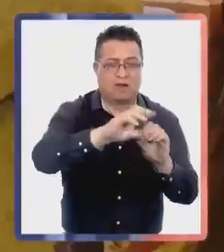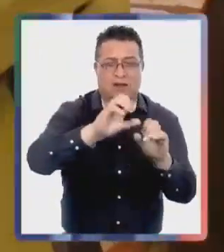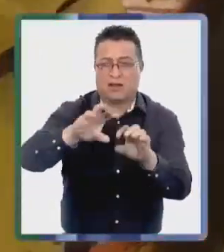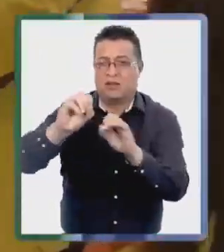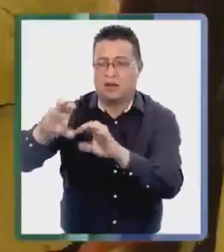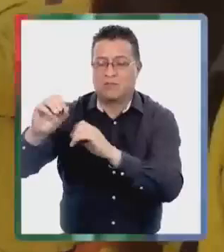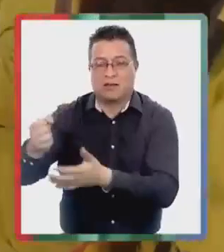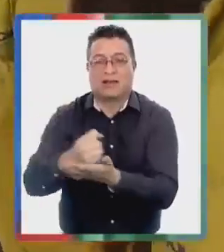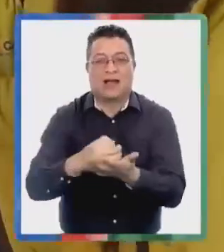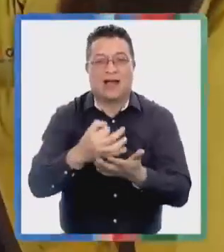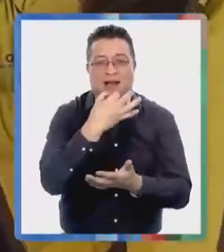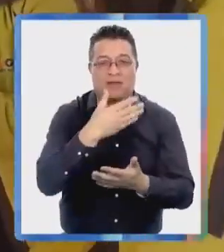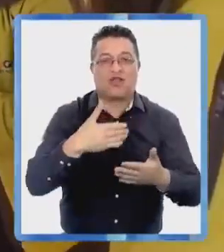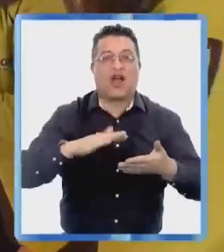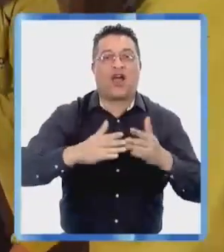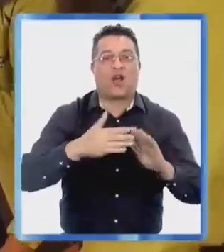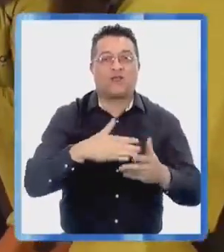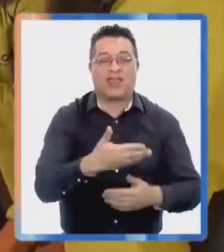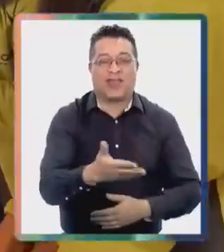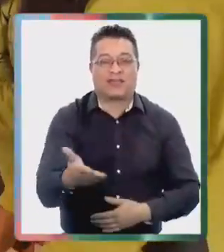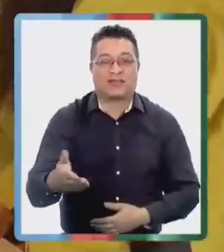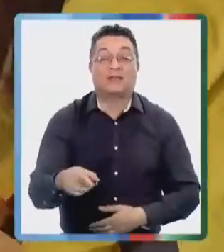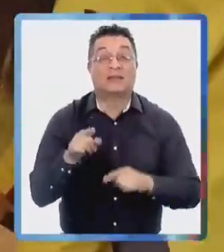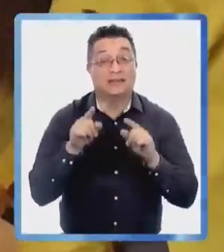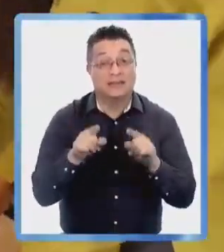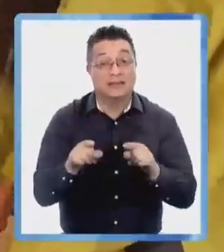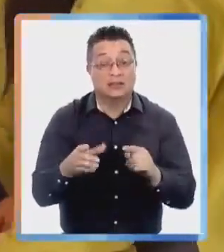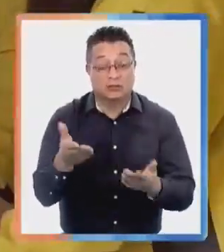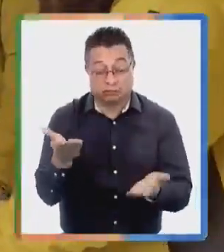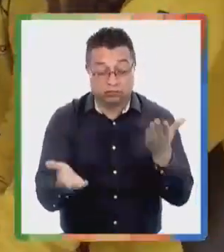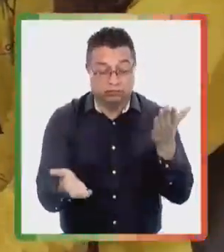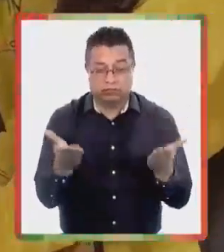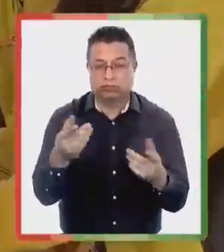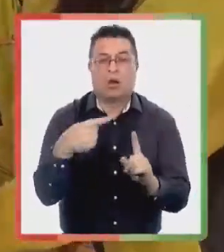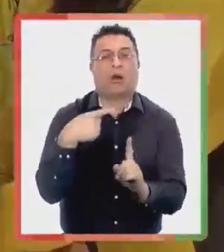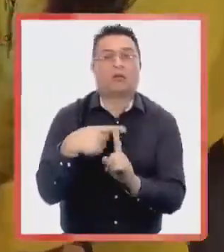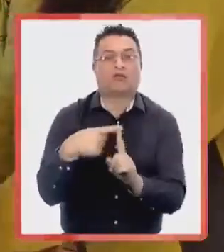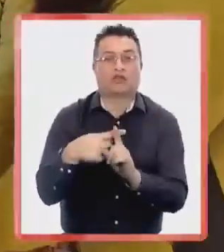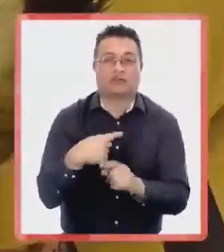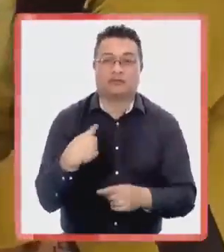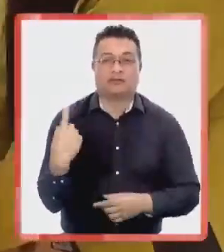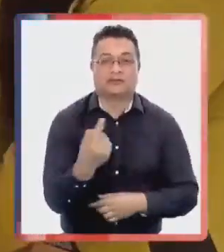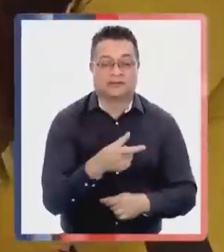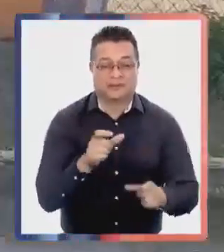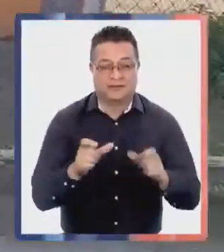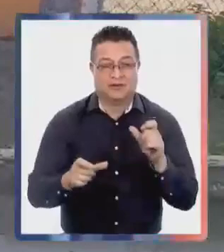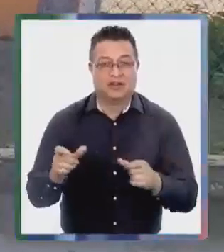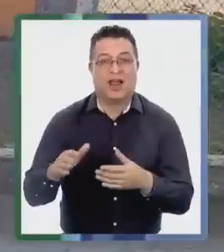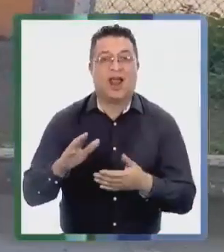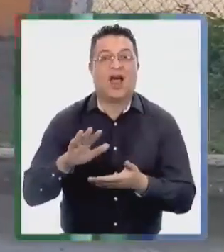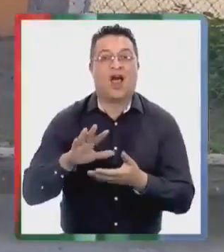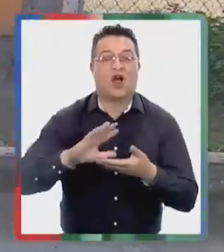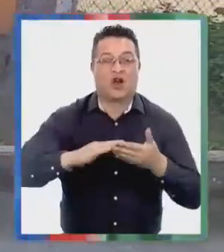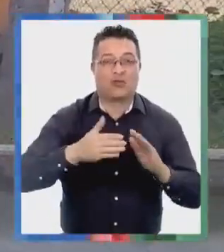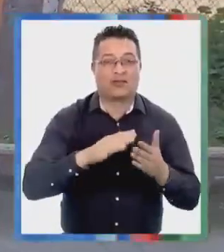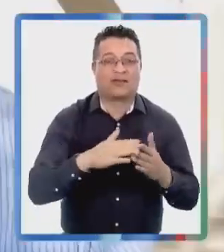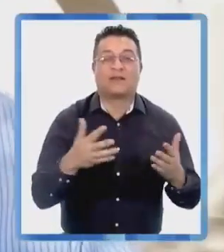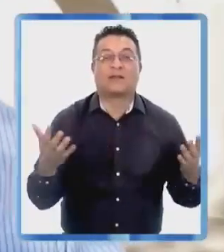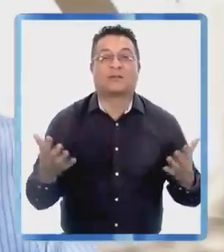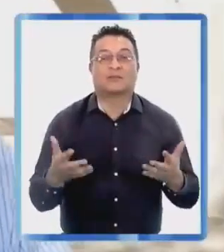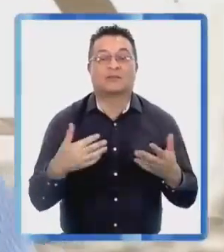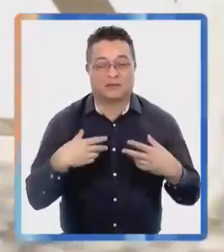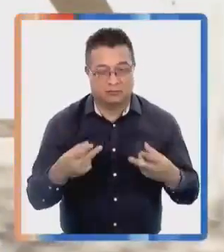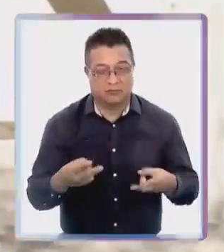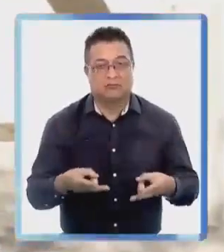los medicamentos a la comunidad. Esto ha tenido una evaluación satisfactoria por parte de nuestros usuarios de la comunidad debido a